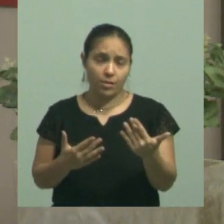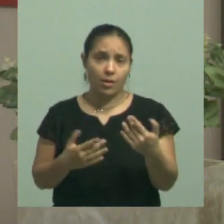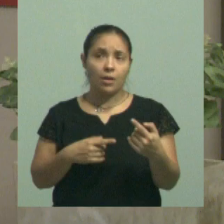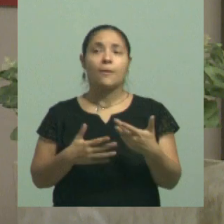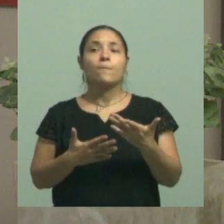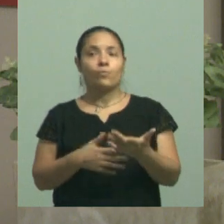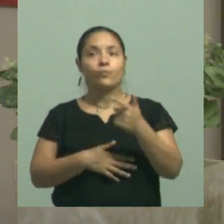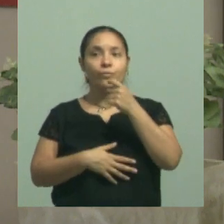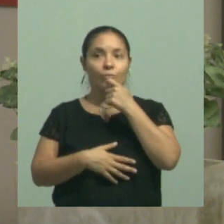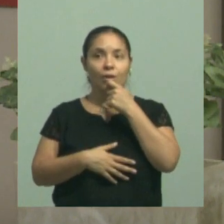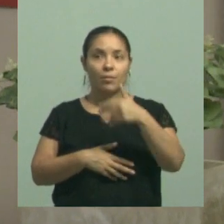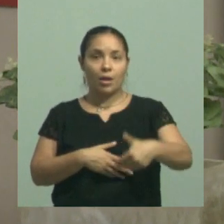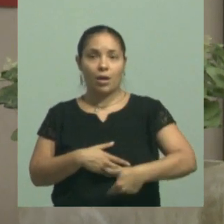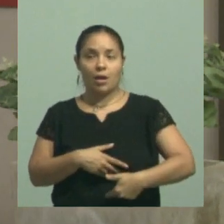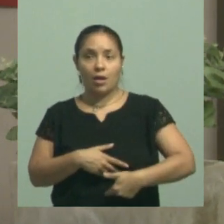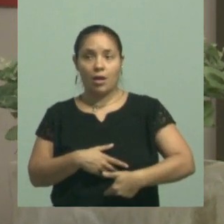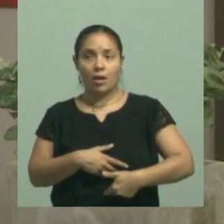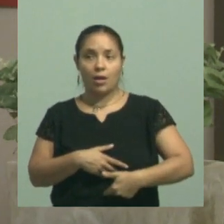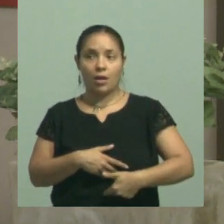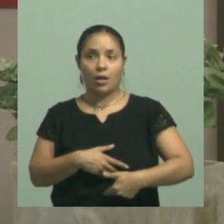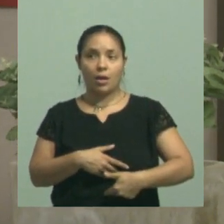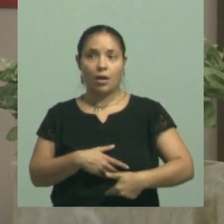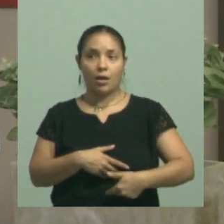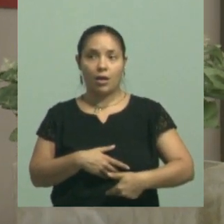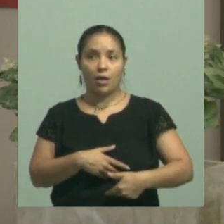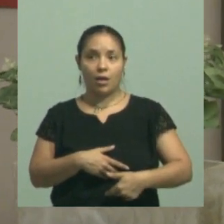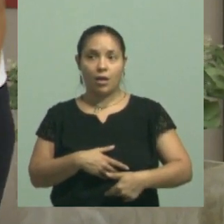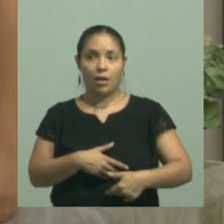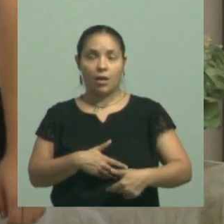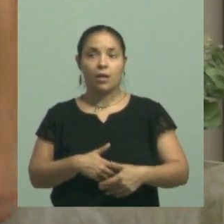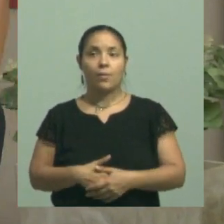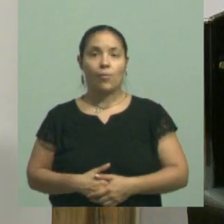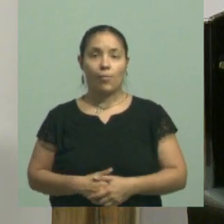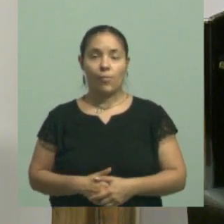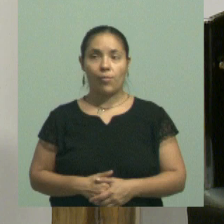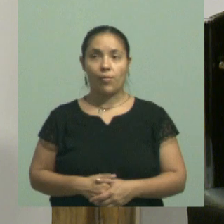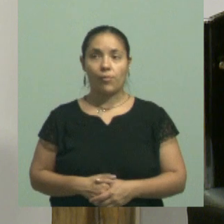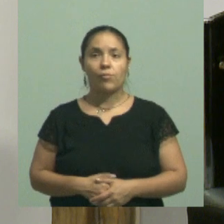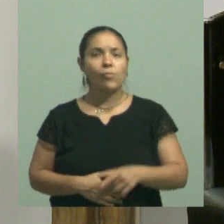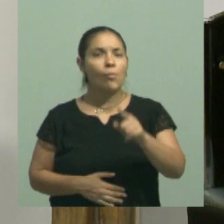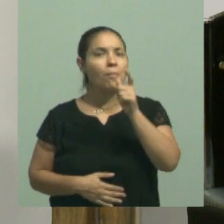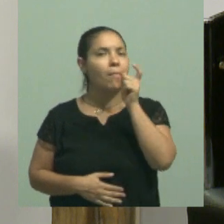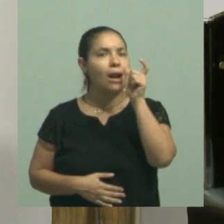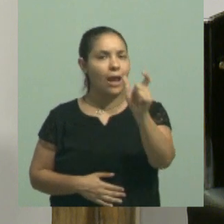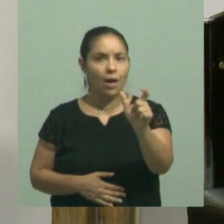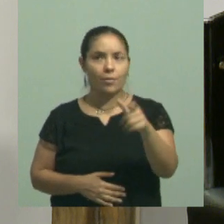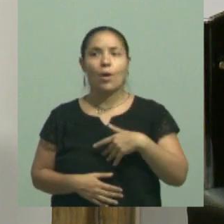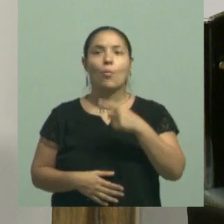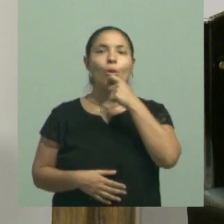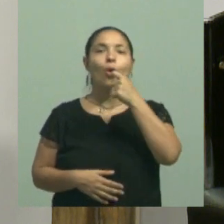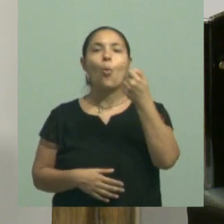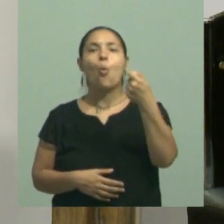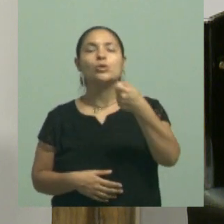duele inmediatamente, en lugar de pegar a la zona baja, es pegar a la parte interna. Vos dijiste una palabra clave, cuchillo. ¿Cómo hacemos